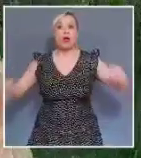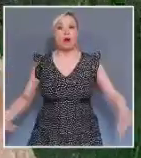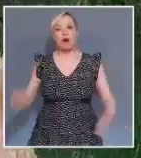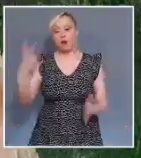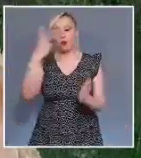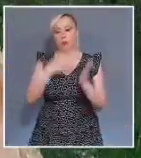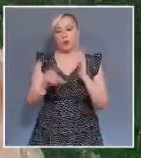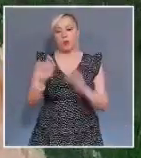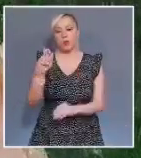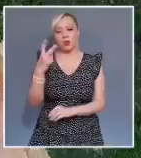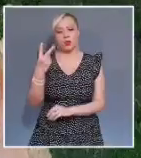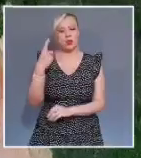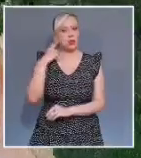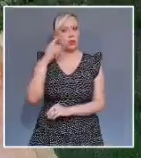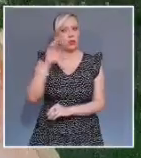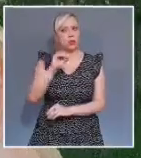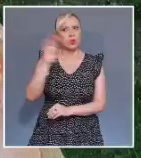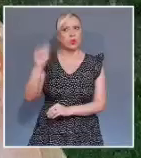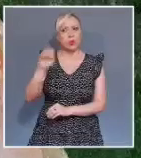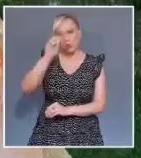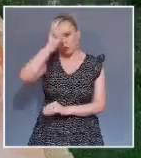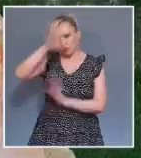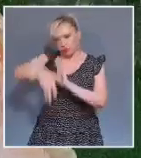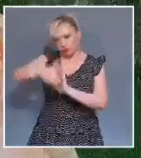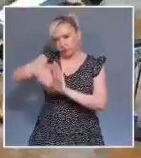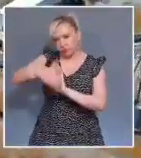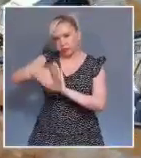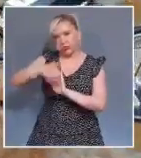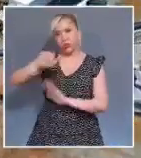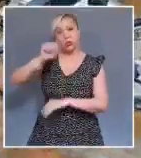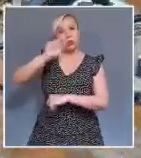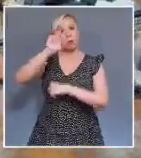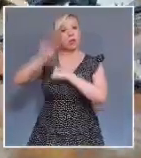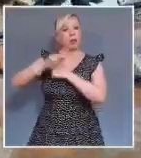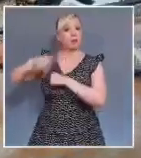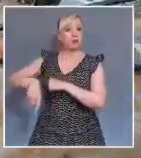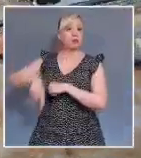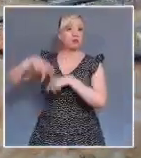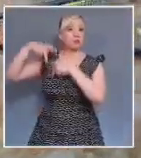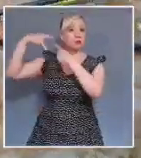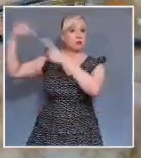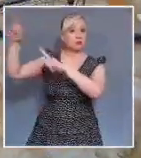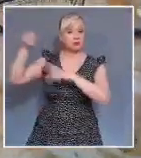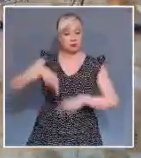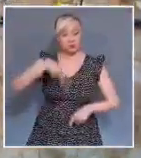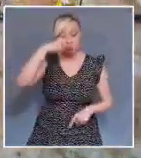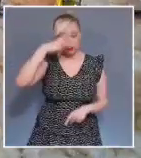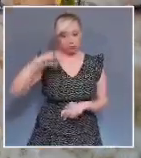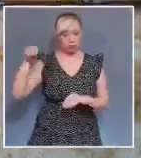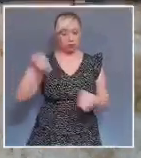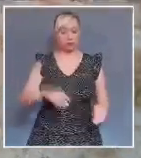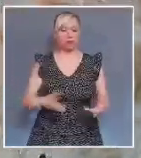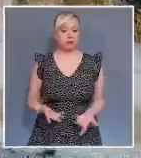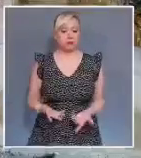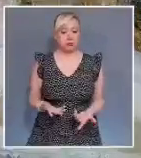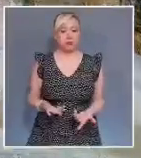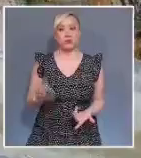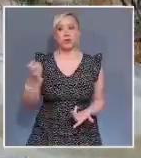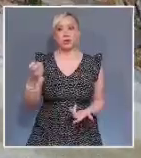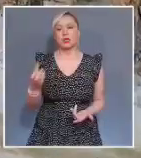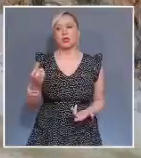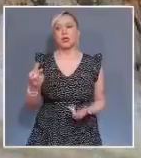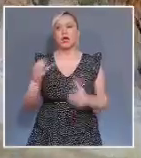99 minas activas de capital extranjero en México, pero una investigación presentada por la organización Fundar da cuenta de un total